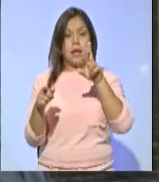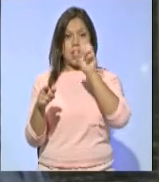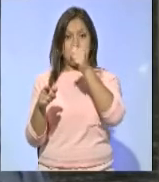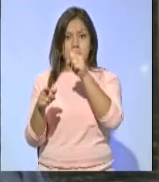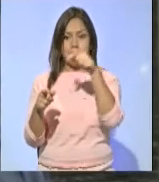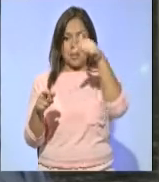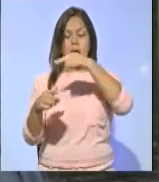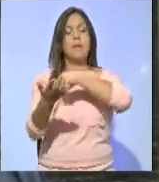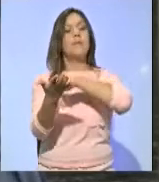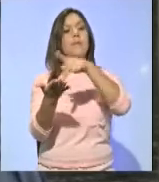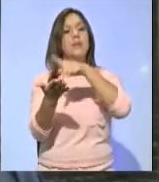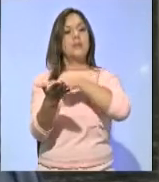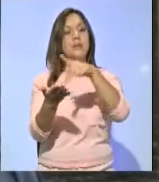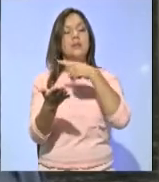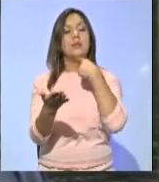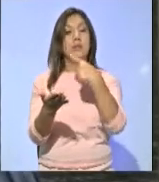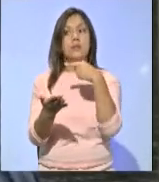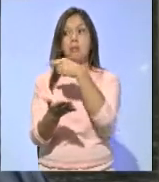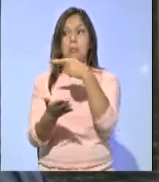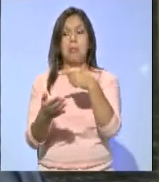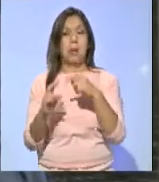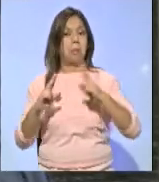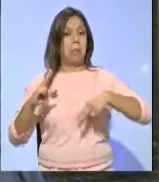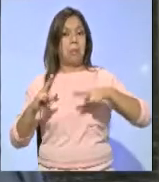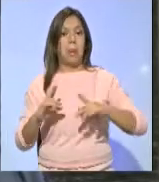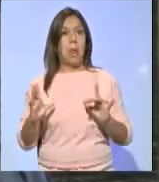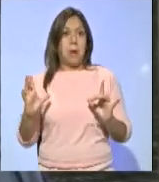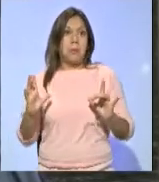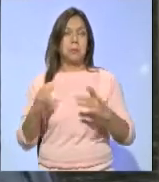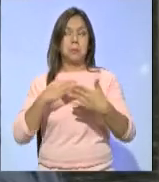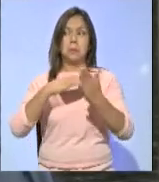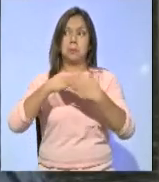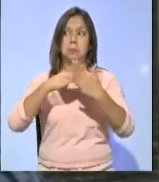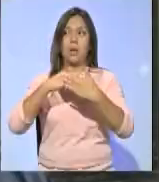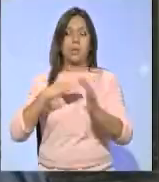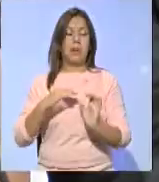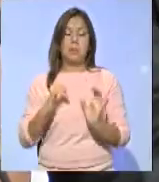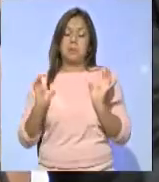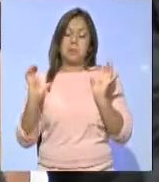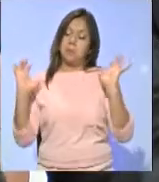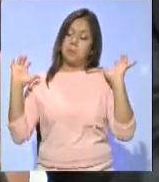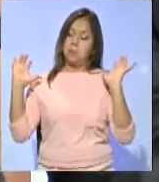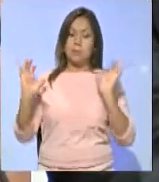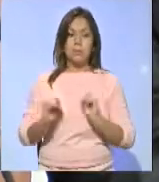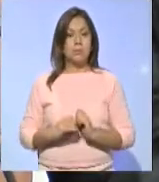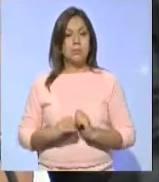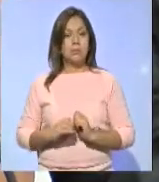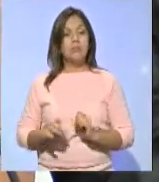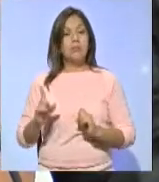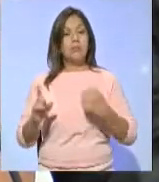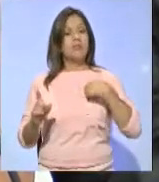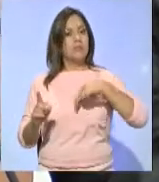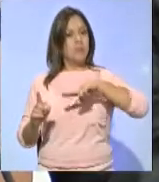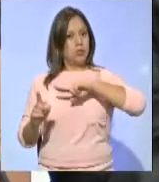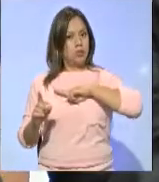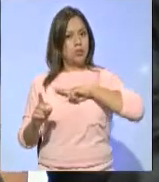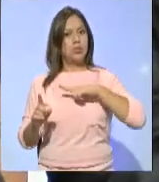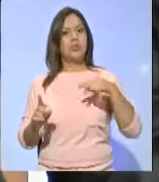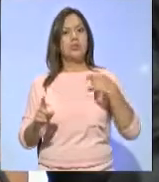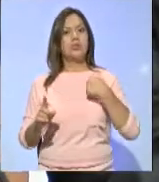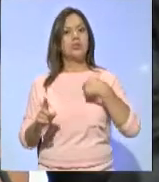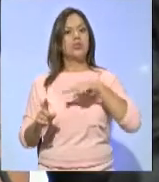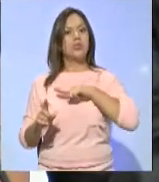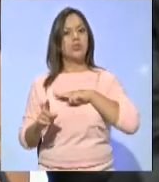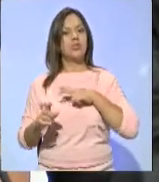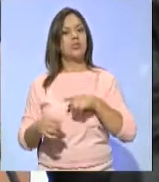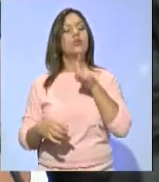Pichincha. Señaló que desconocen la convocatoria a esta convención nacional. Y a quien tenemos que rendirle nuestra cuenta